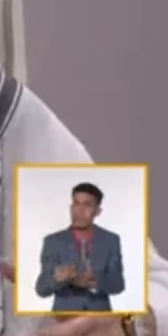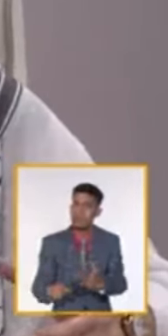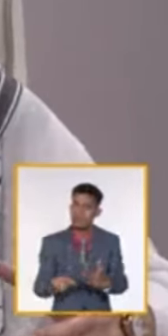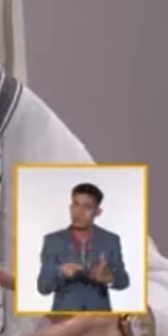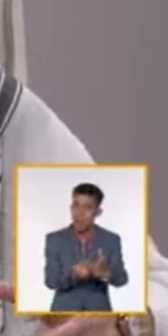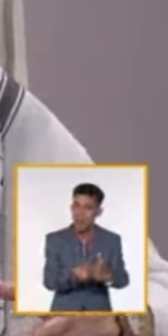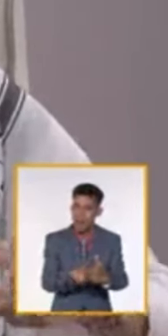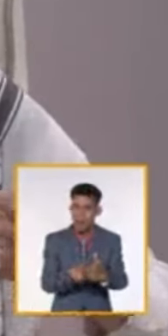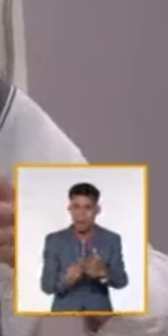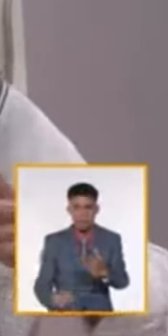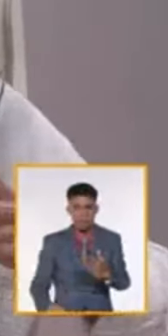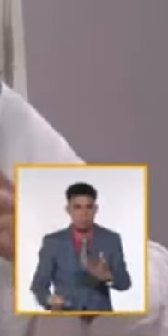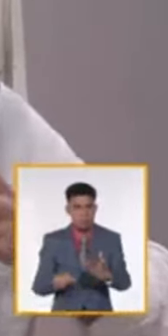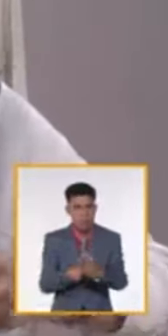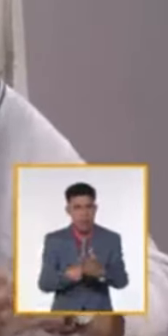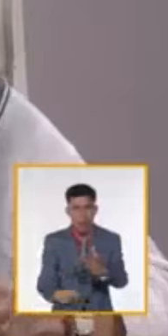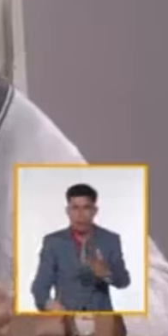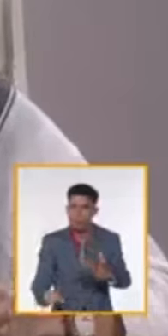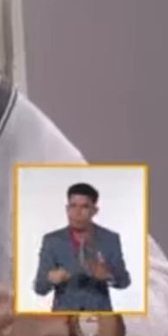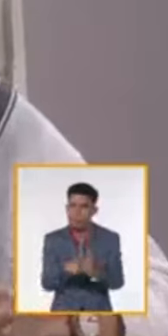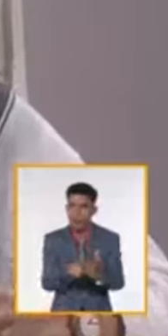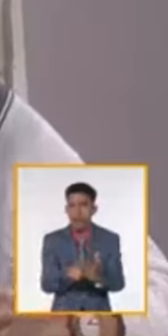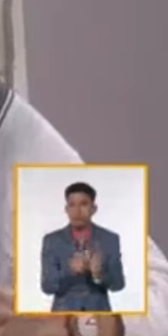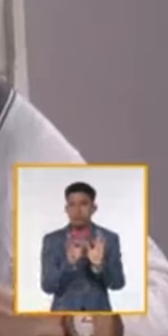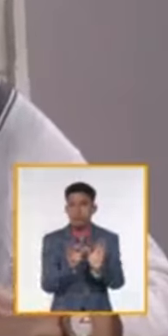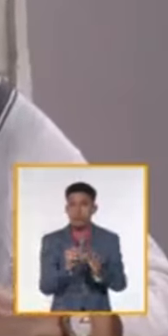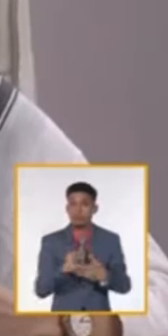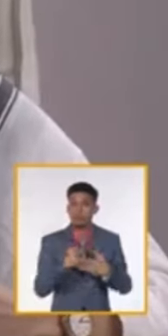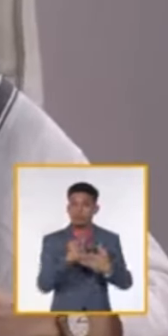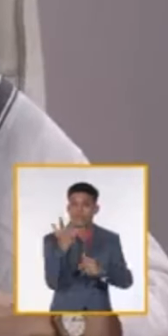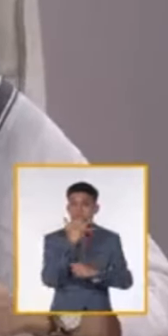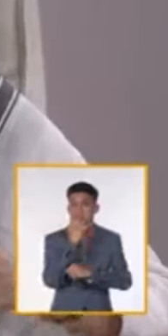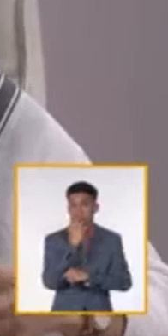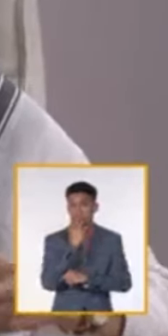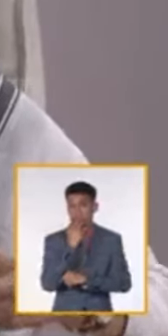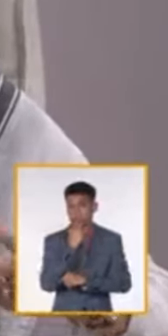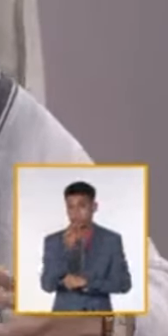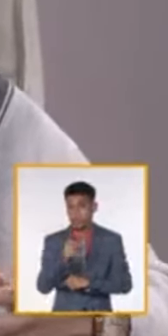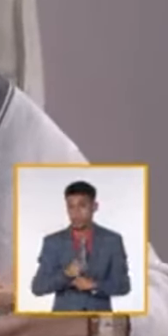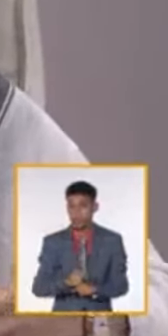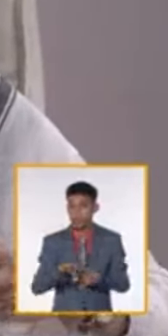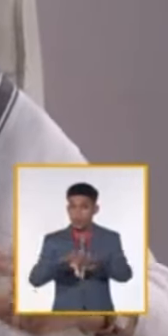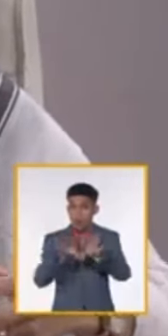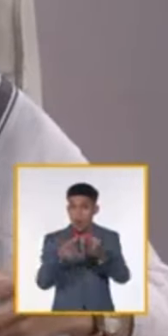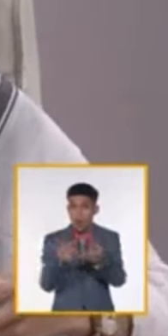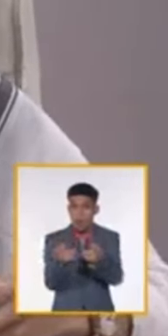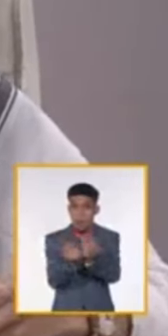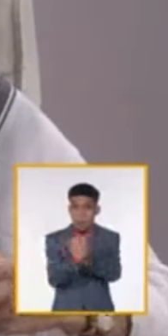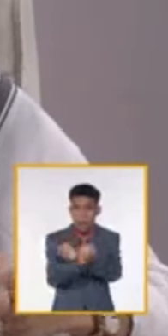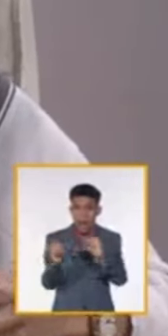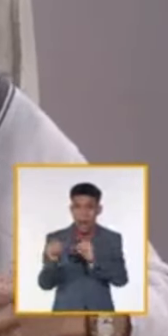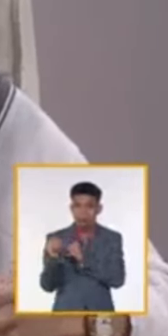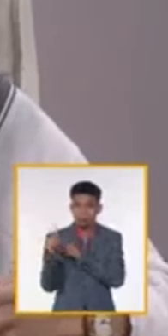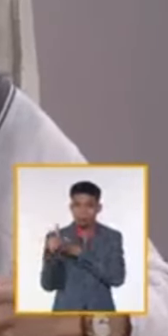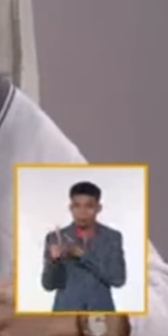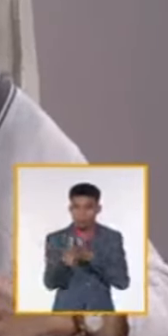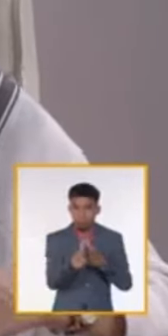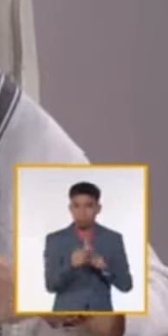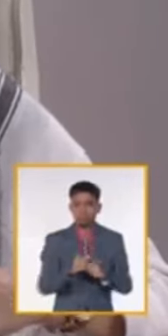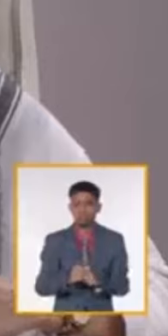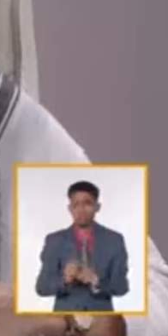y que las masas de los pueblos siguen opinándose a pesar de estos ataques coordinados. Los jóvenes siguen